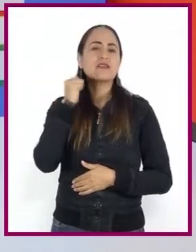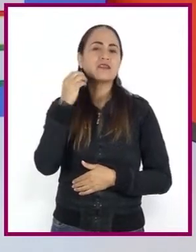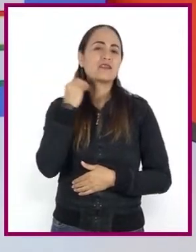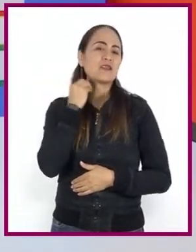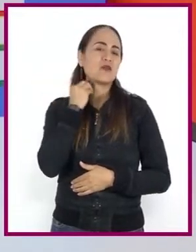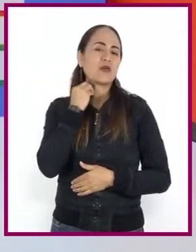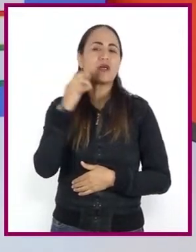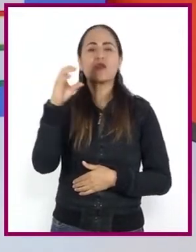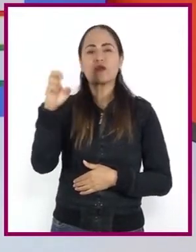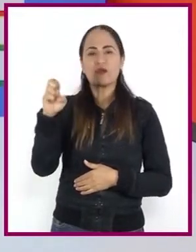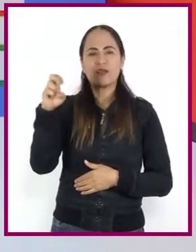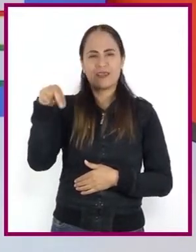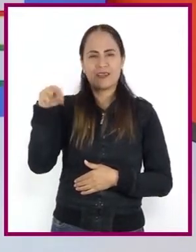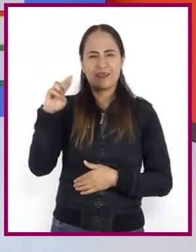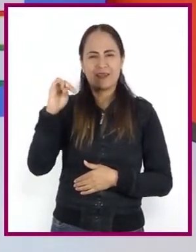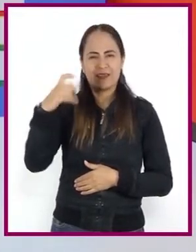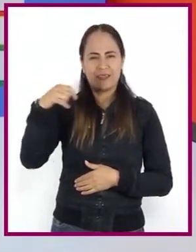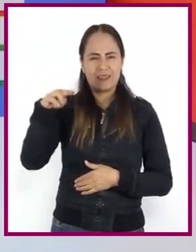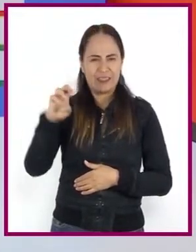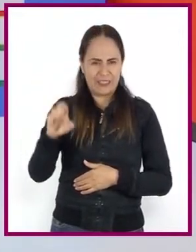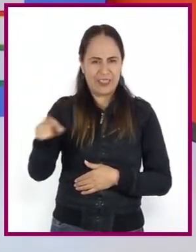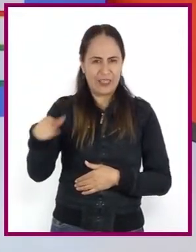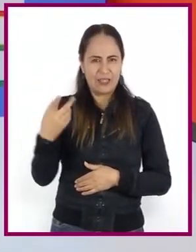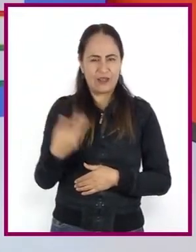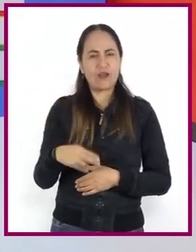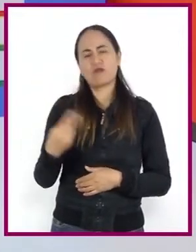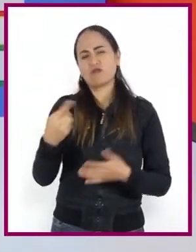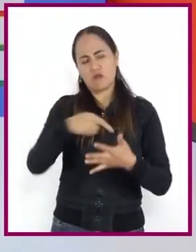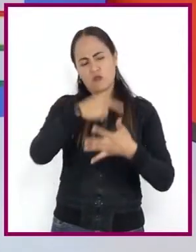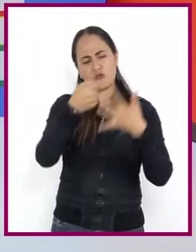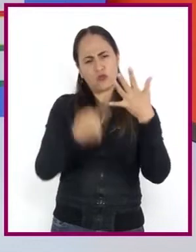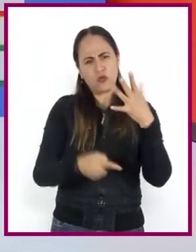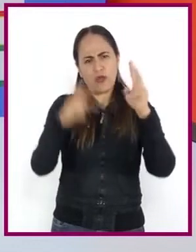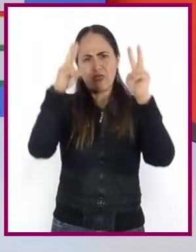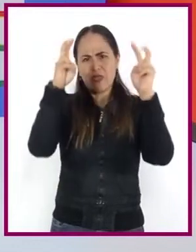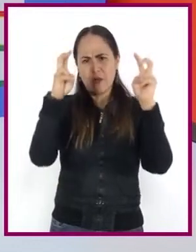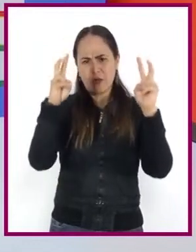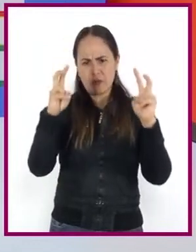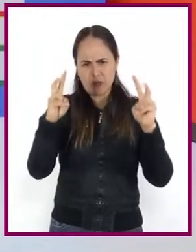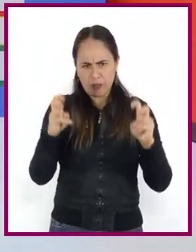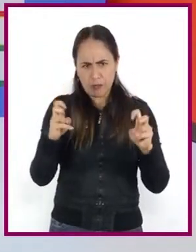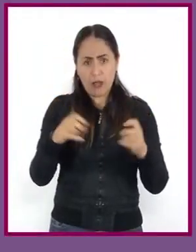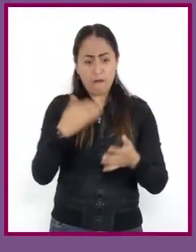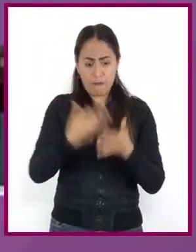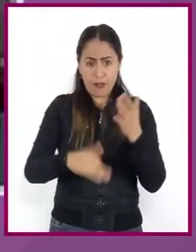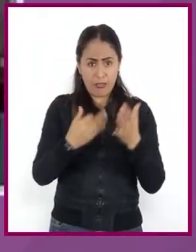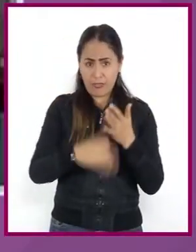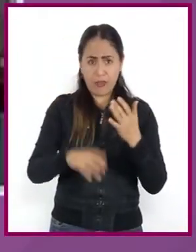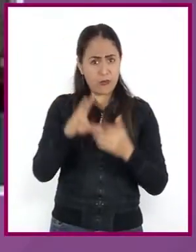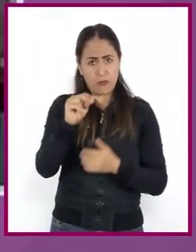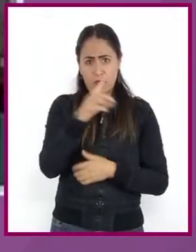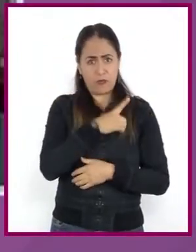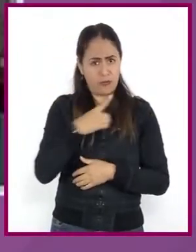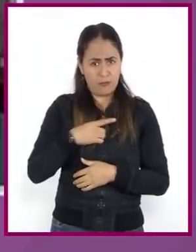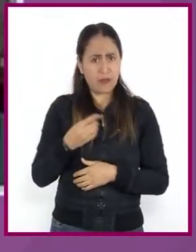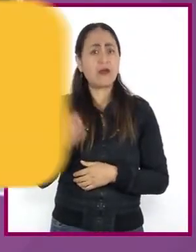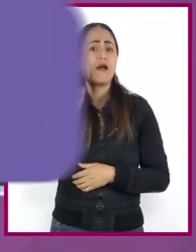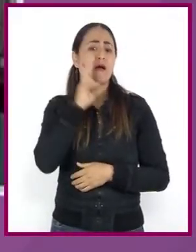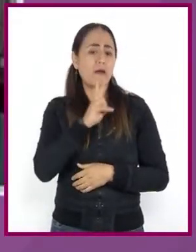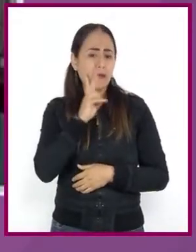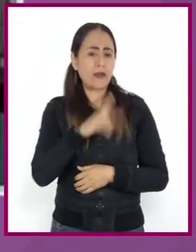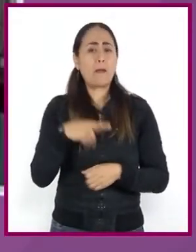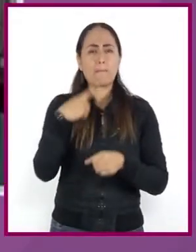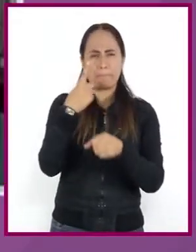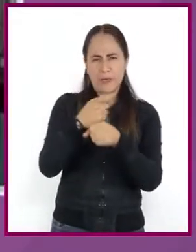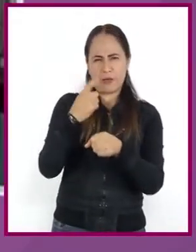los tipos más usados y cuáles son los subtítulos que no deben faltar en ellos. Primero vamos a